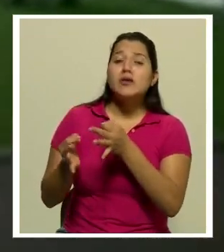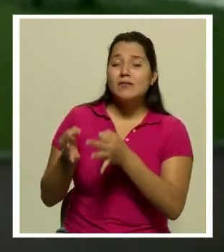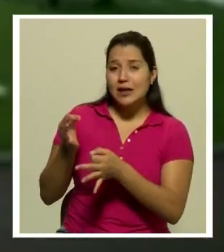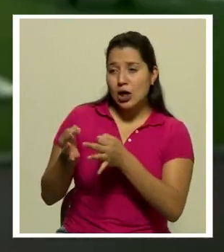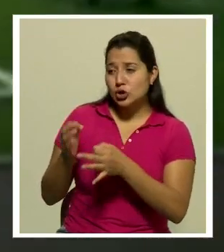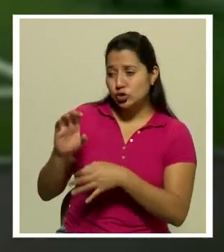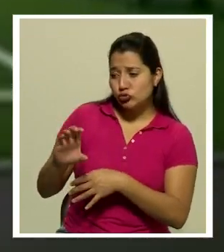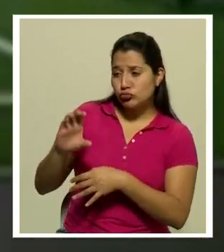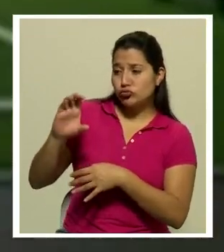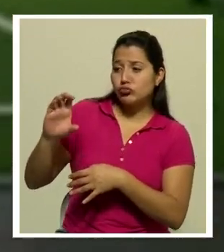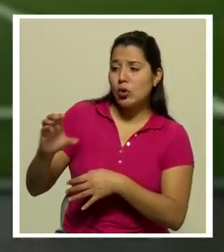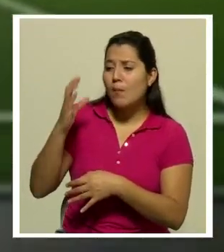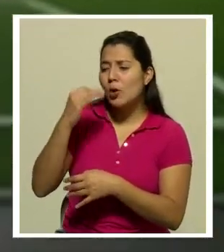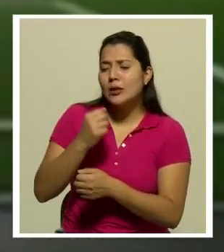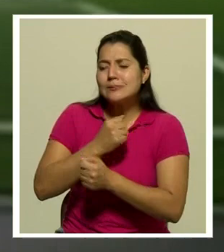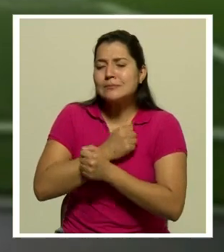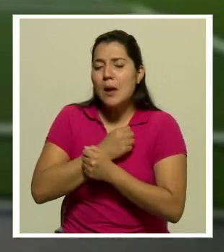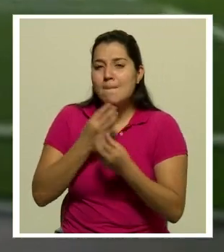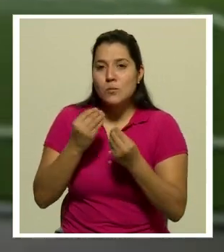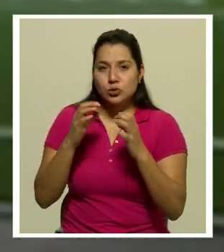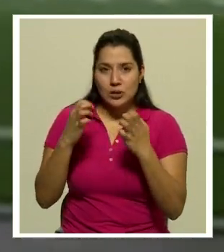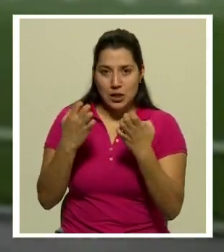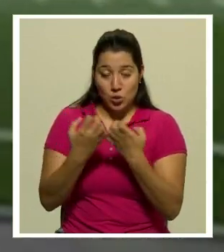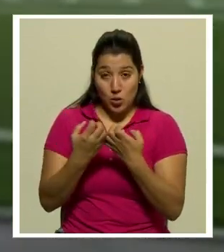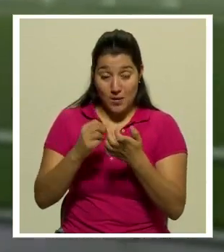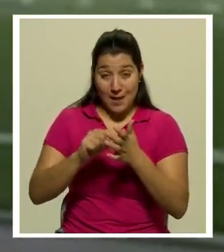siente por el equipo. En el sitio web